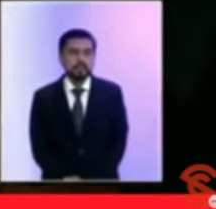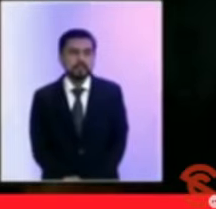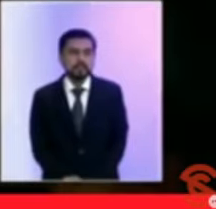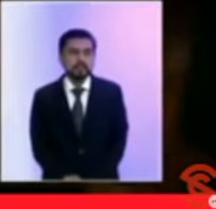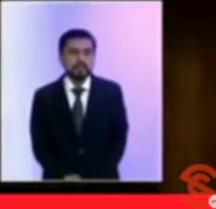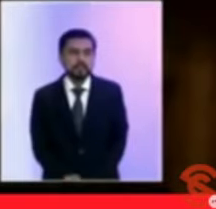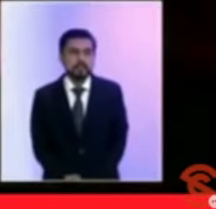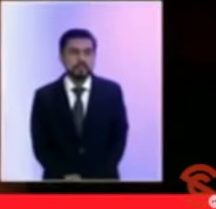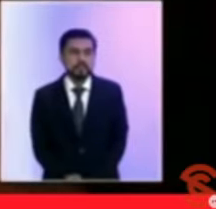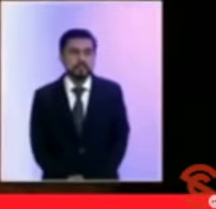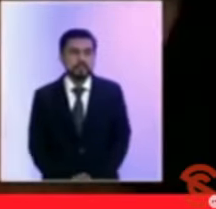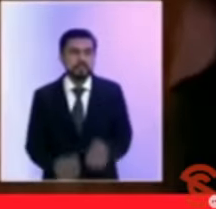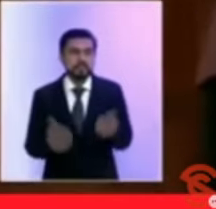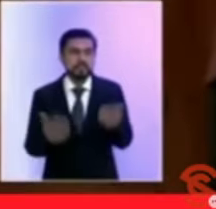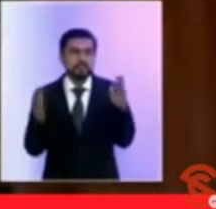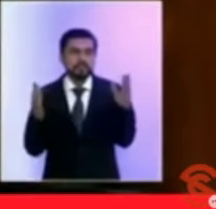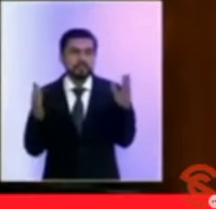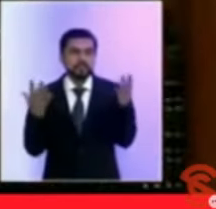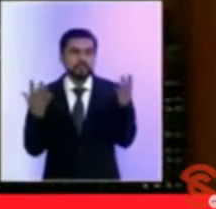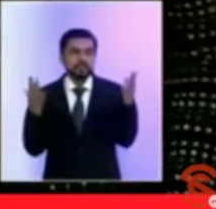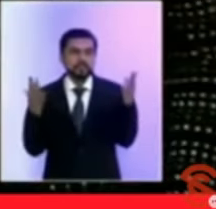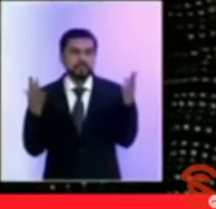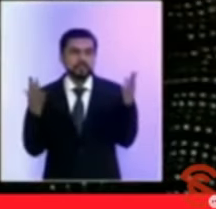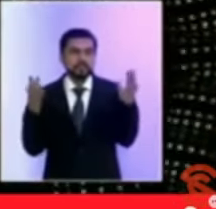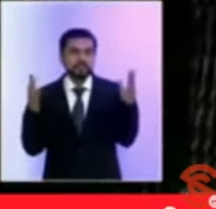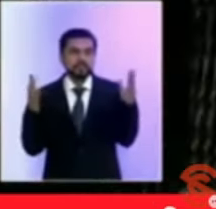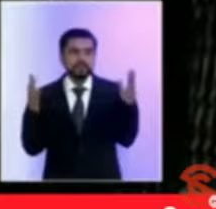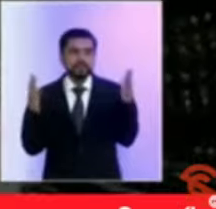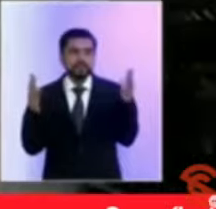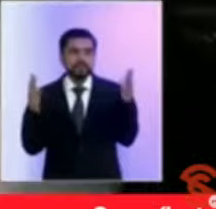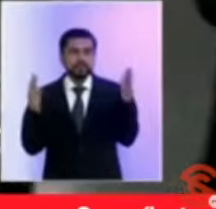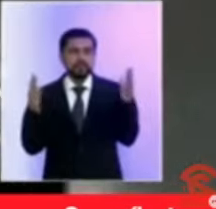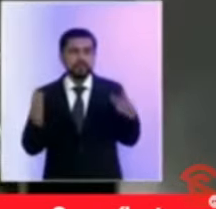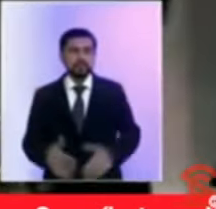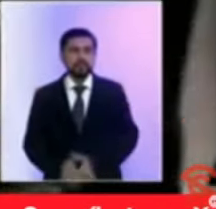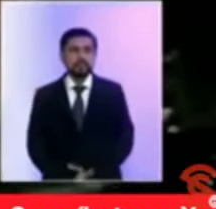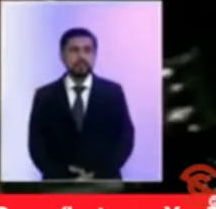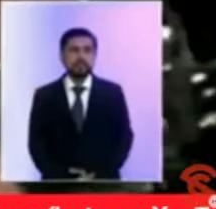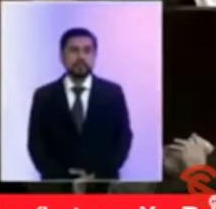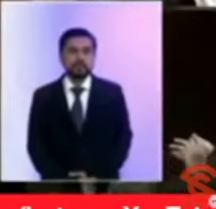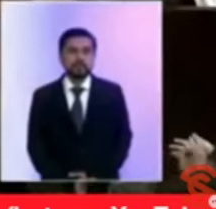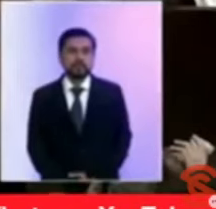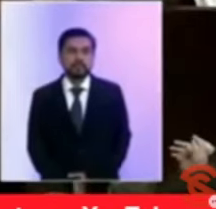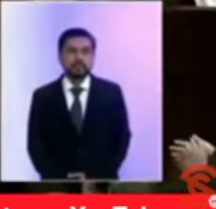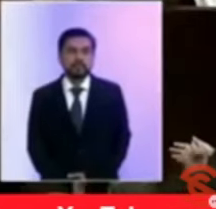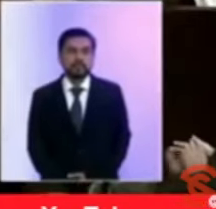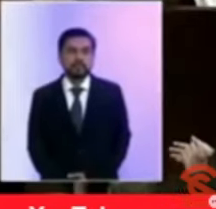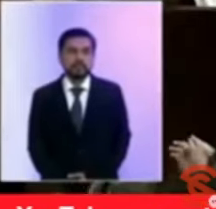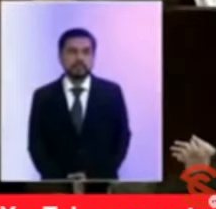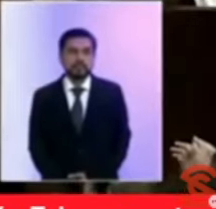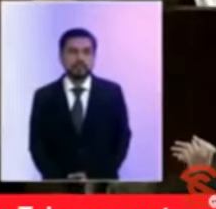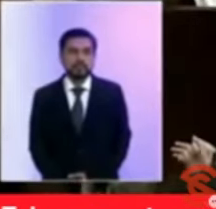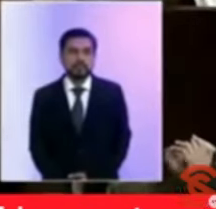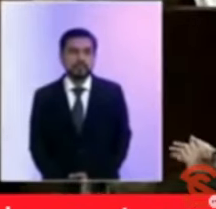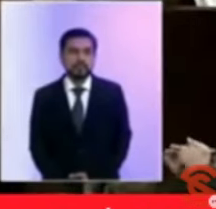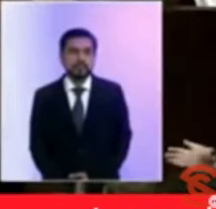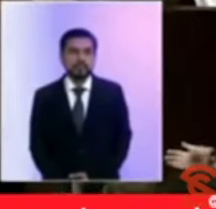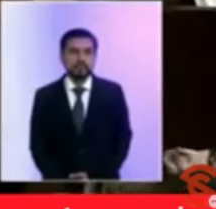pres presid presidenta presidenta